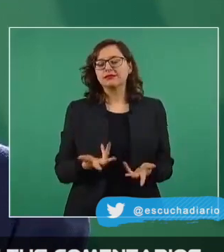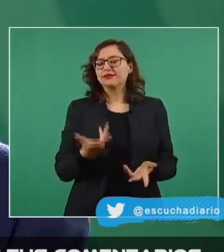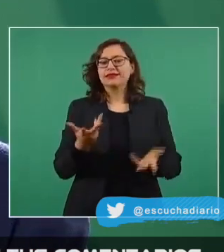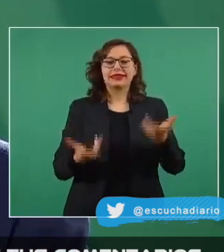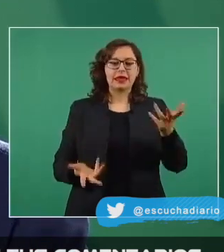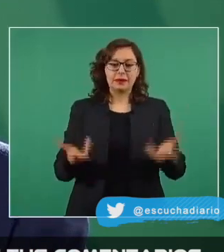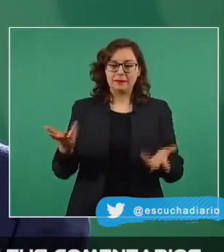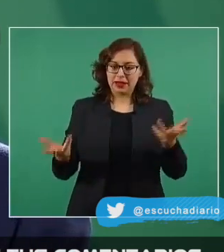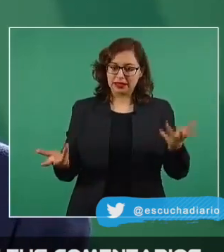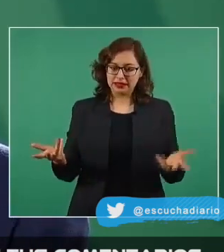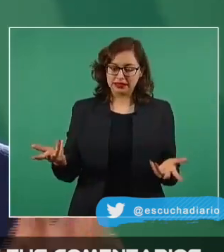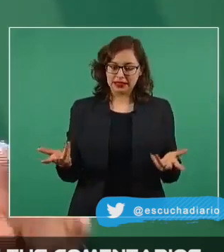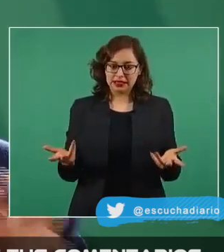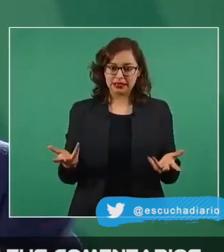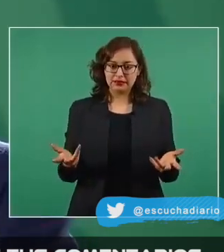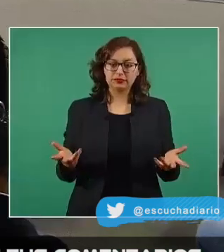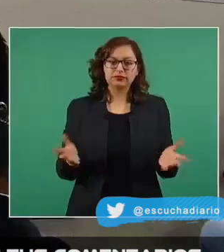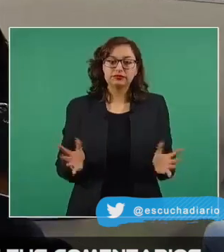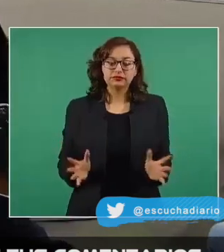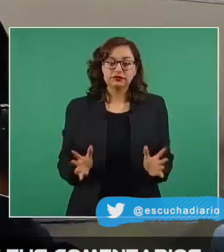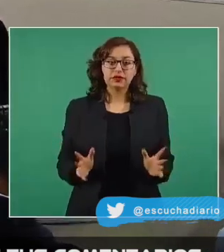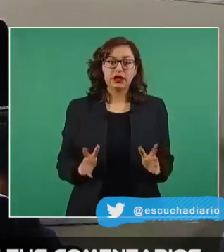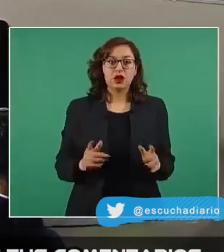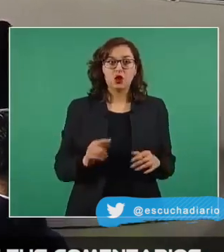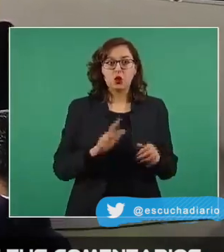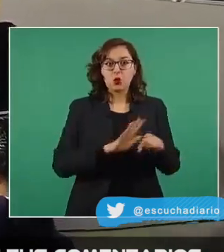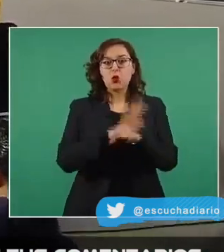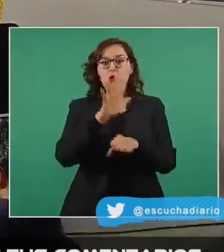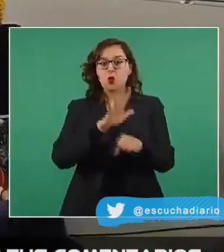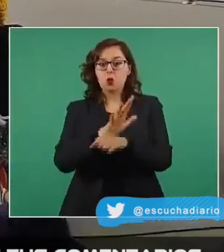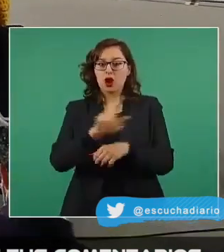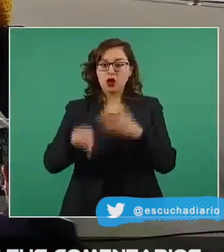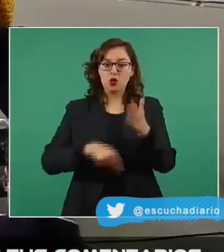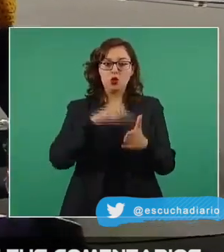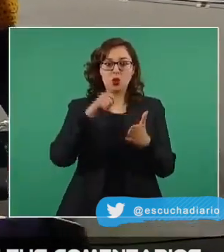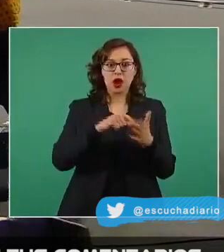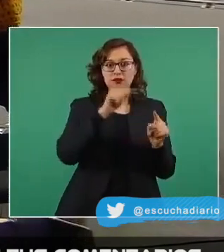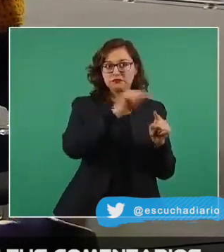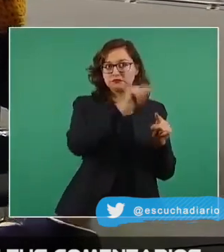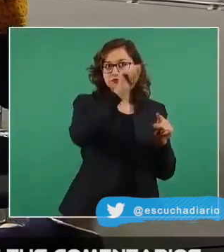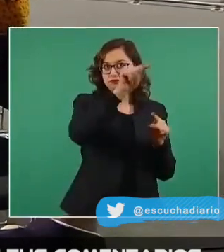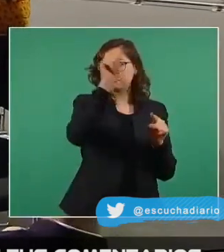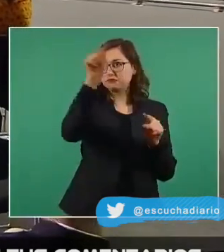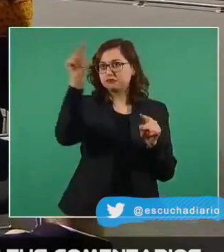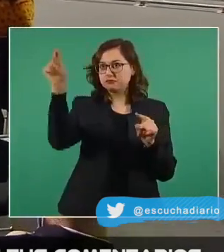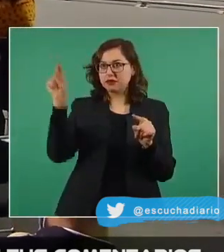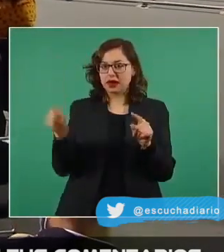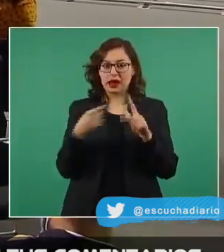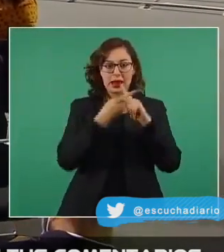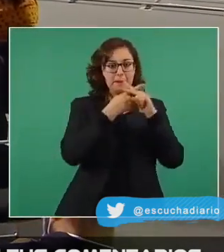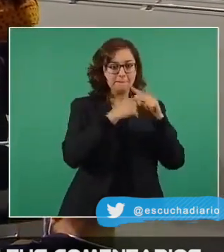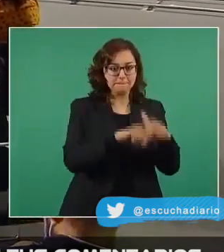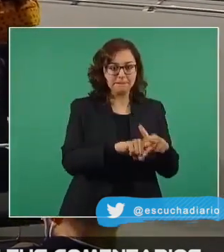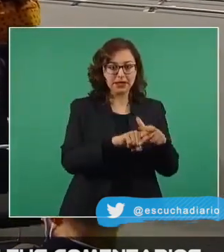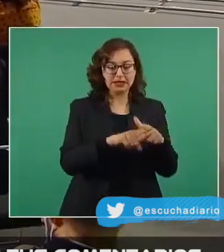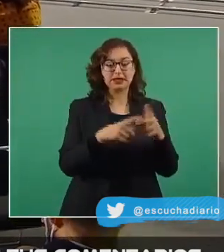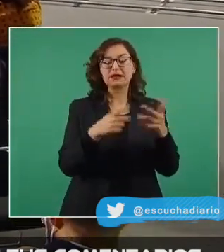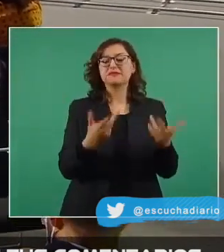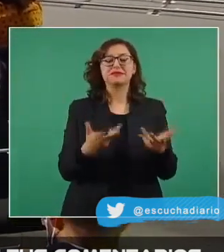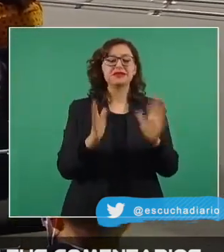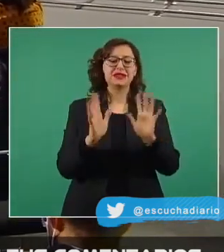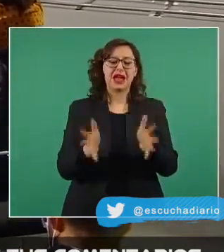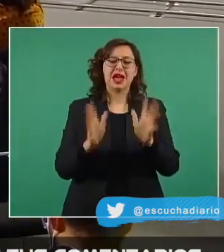18.966 casos activos, 210 casos más que ayer. La semana epidemiológica 48 cierra con incremento